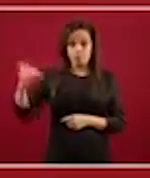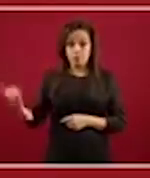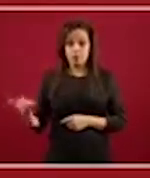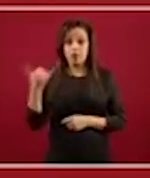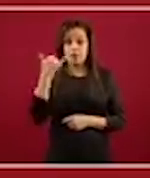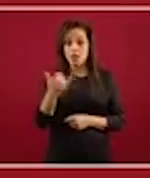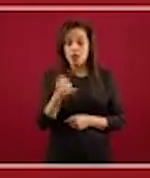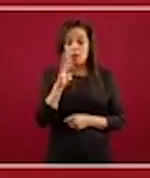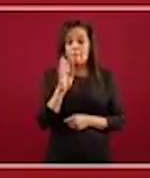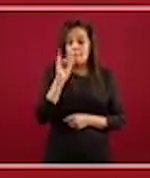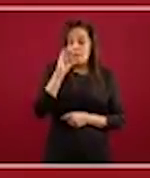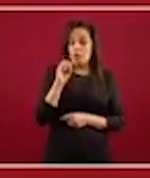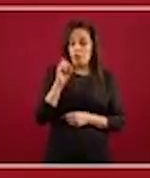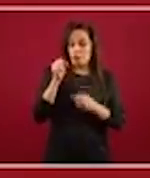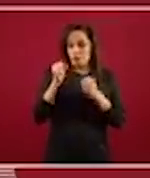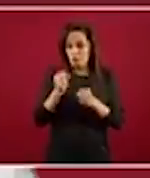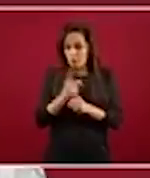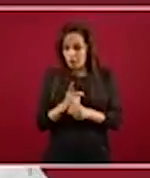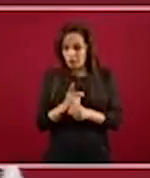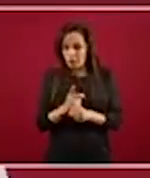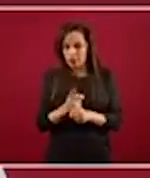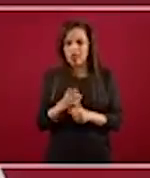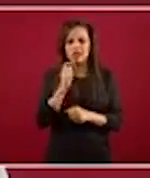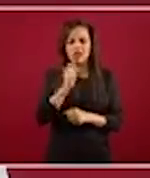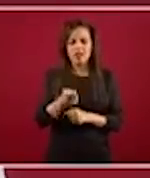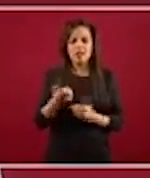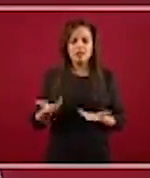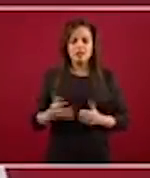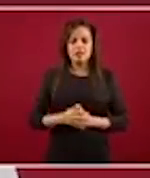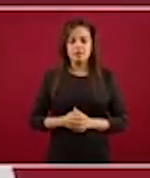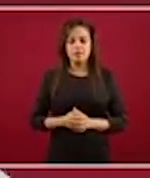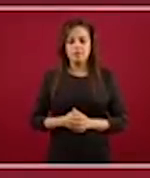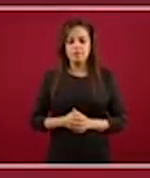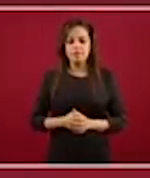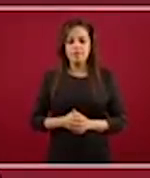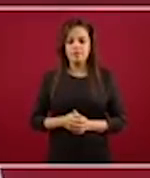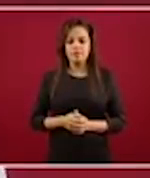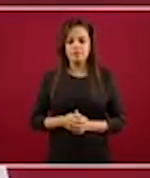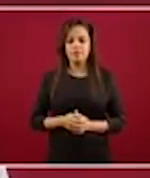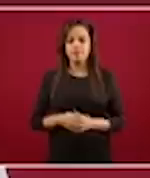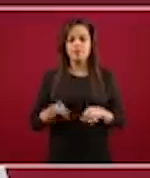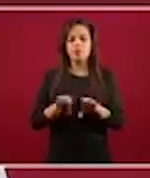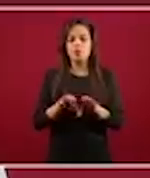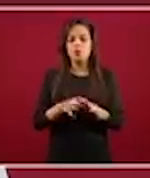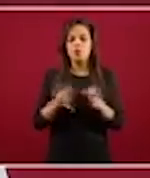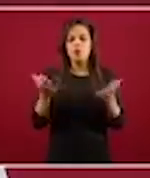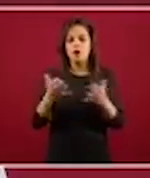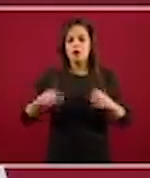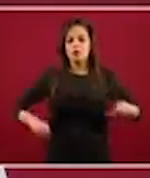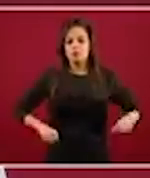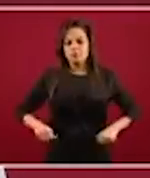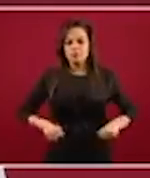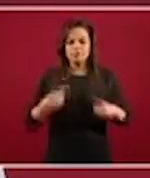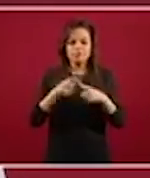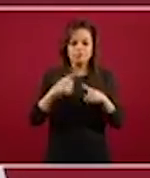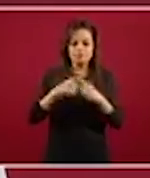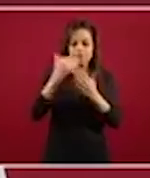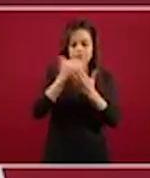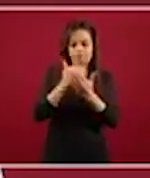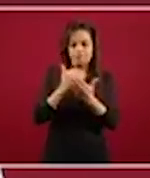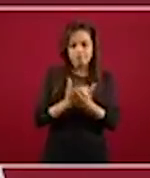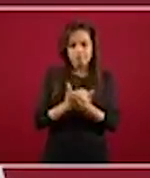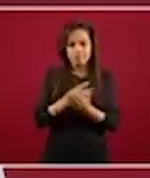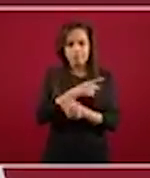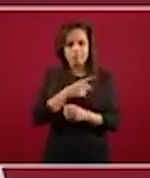bioseguridad. Bioseguridad es aquellas prácticas, acciones, protocolos, cuidados que